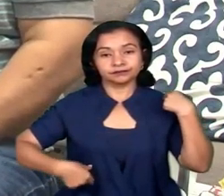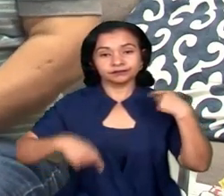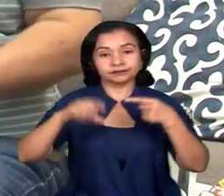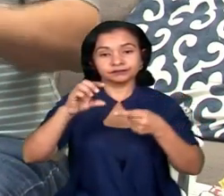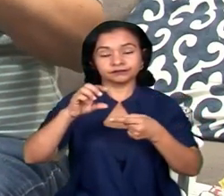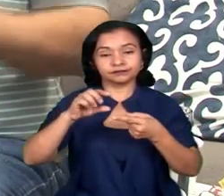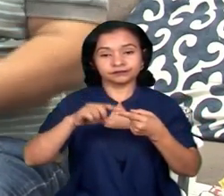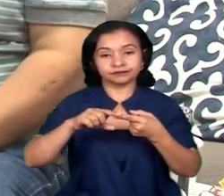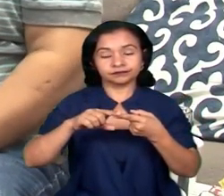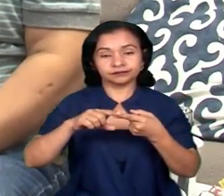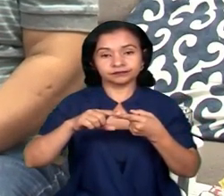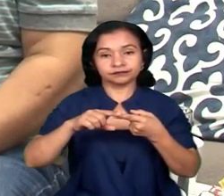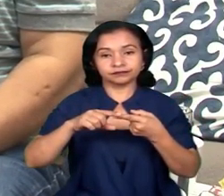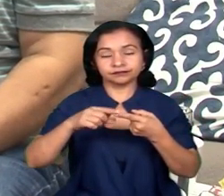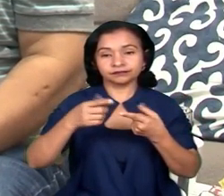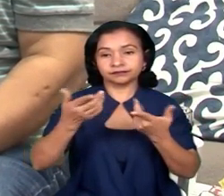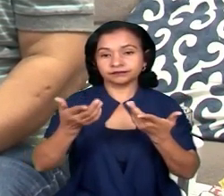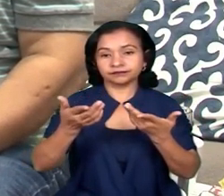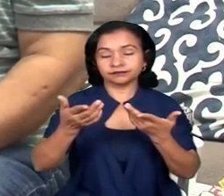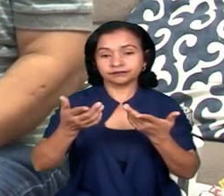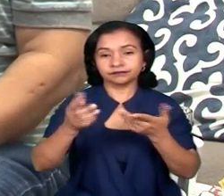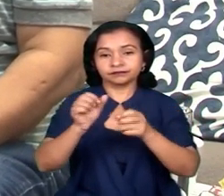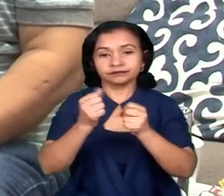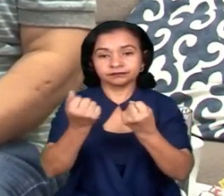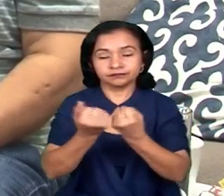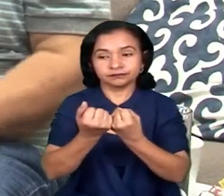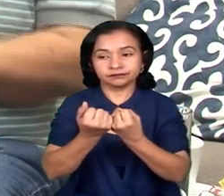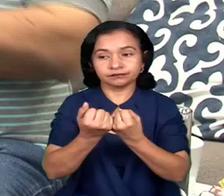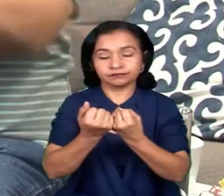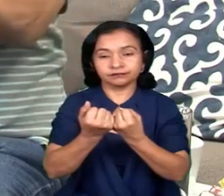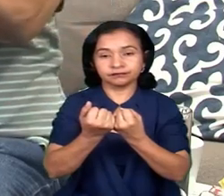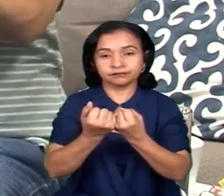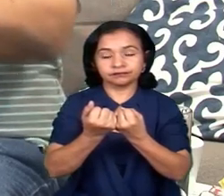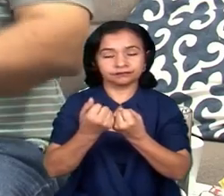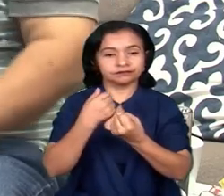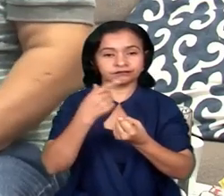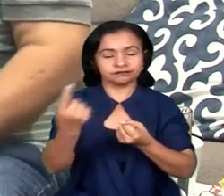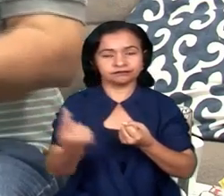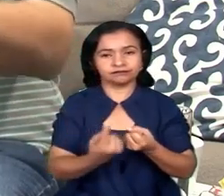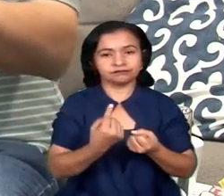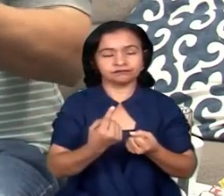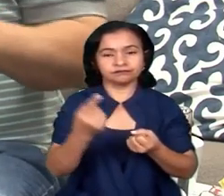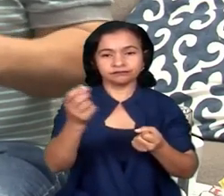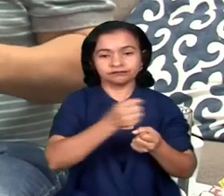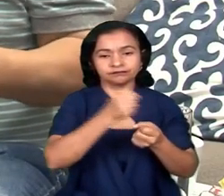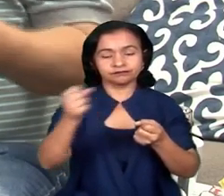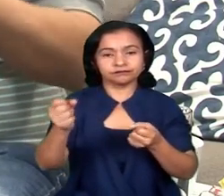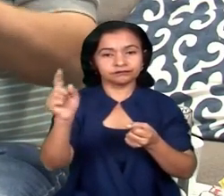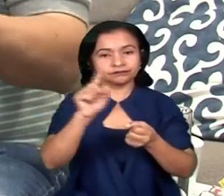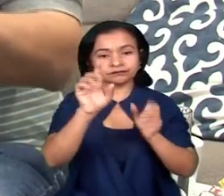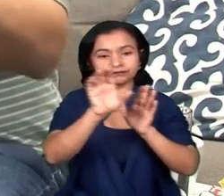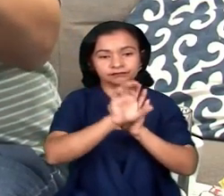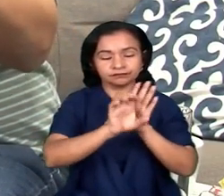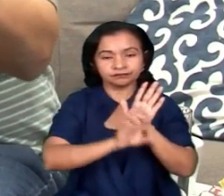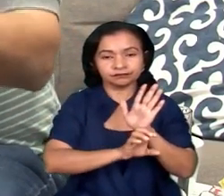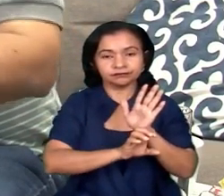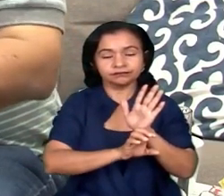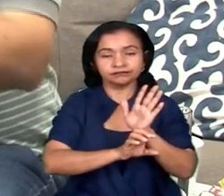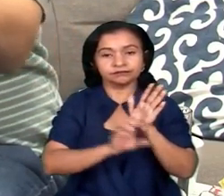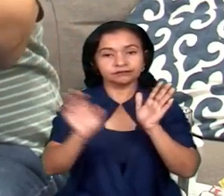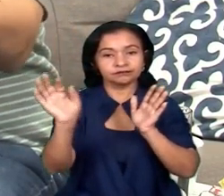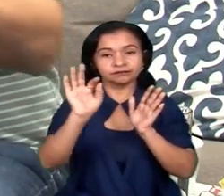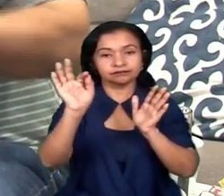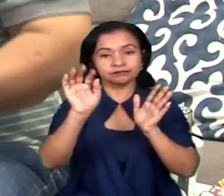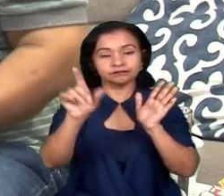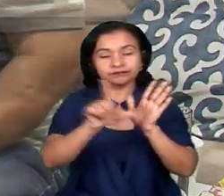Comipyme o de la asociación, y de un romplón me vas a querer venir y quitar. Hay estatutos, hay